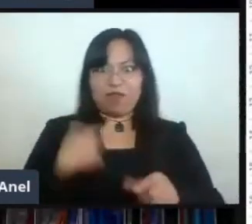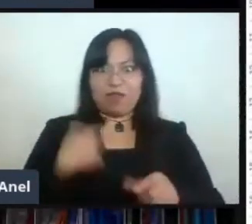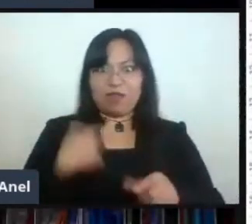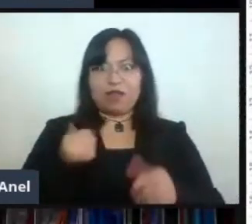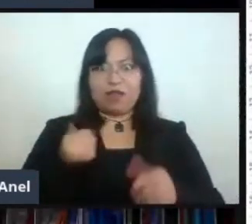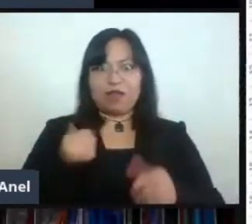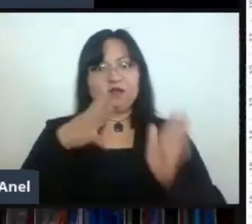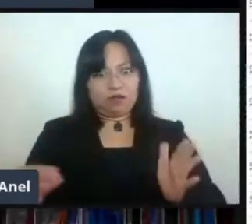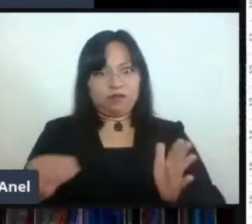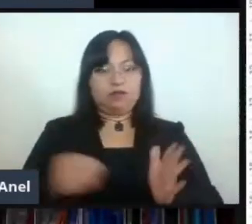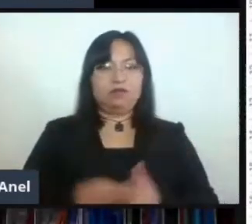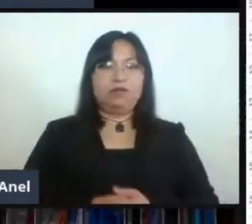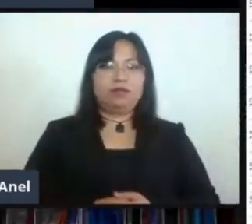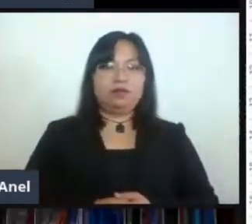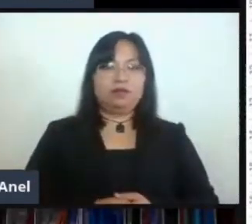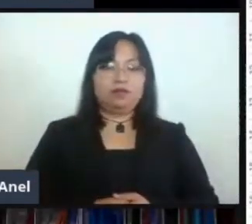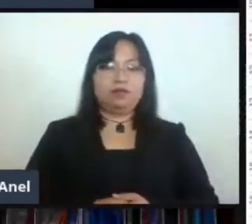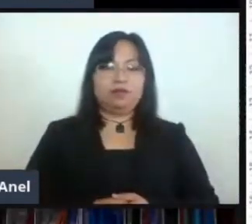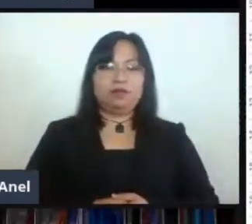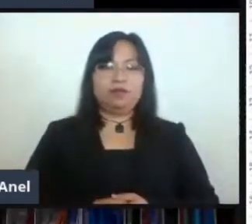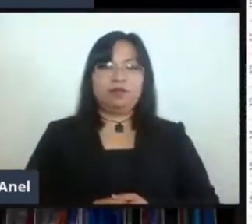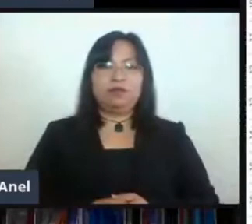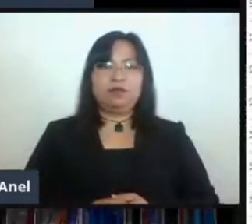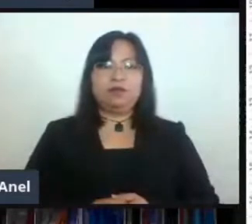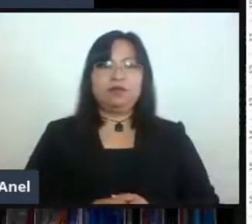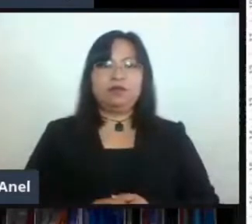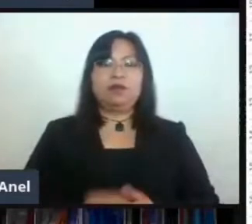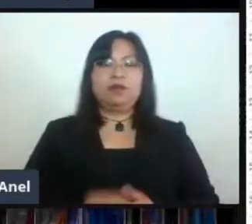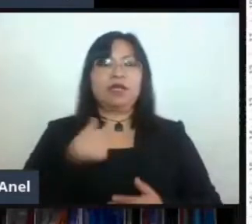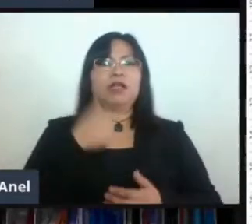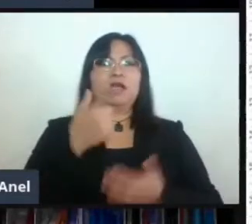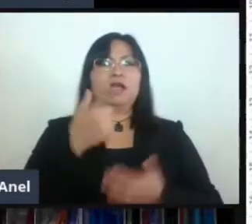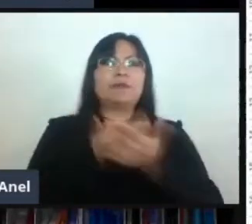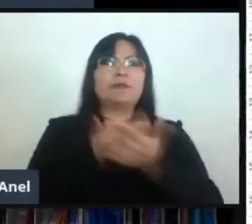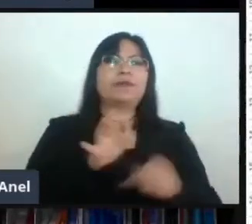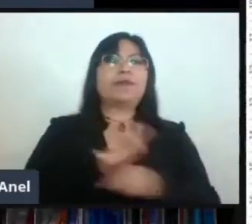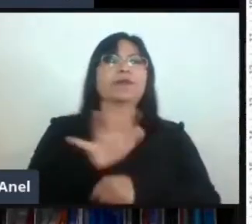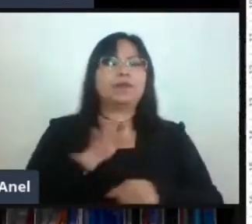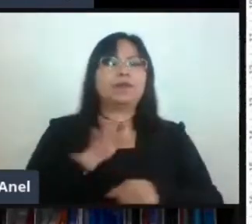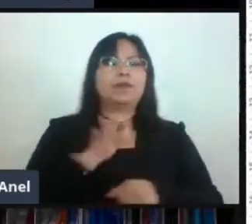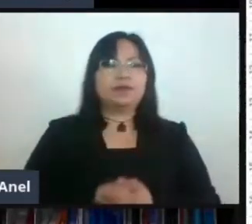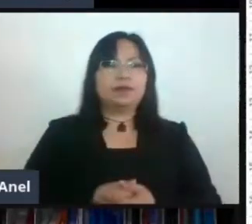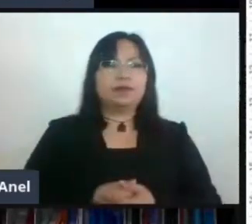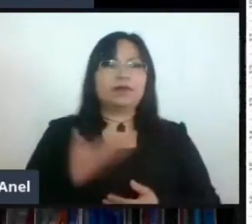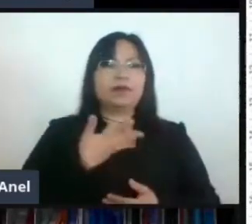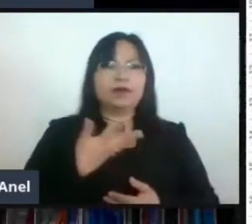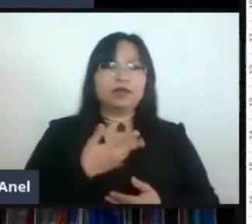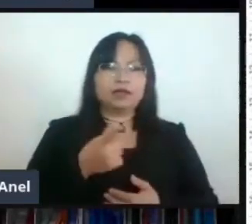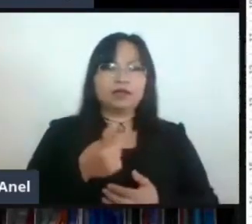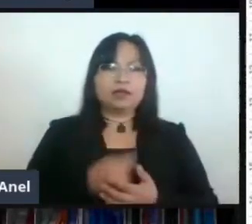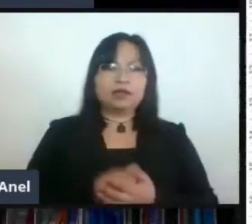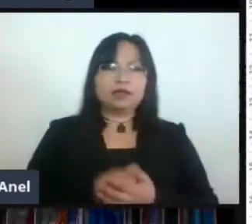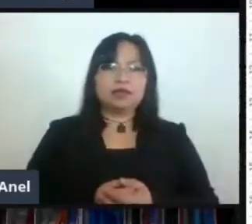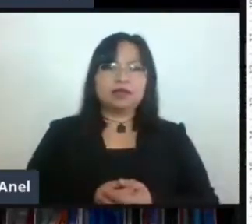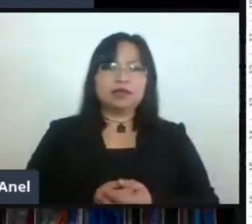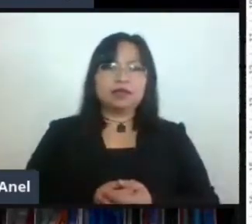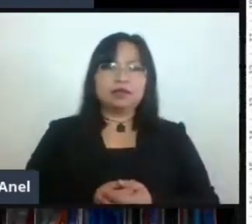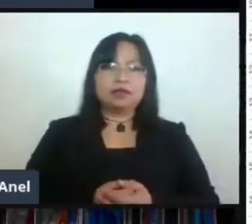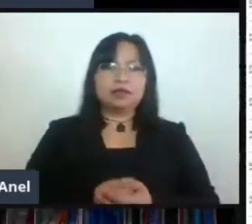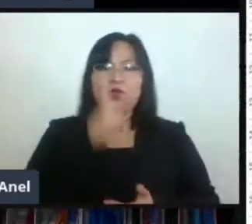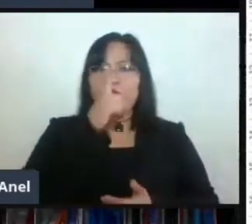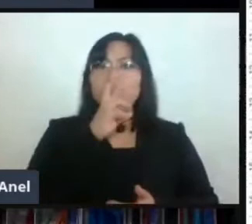me piden Hay una sola, hay un, perdón, aquí hay una sola